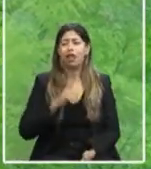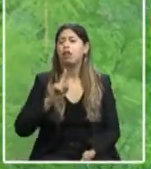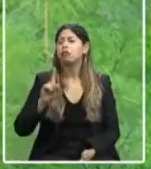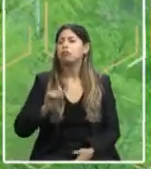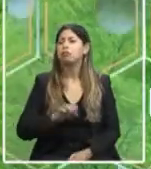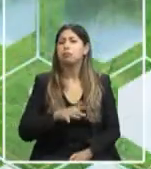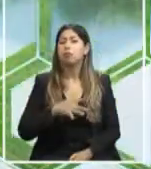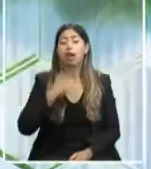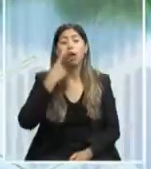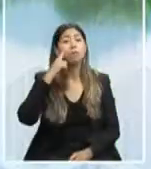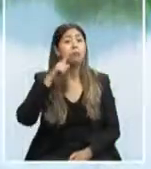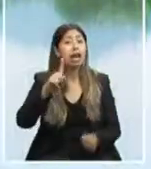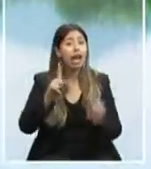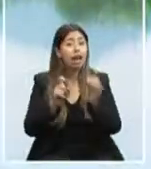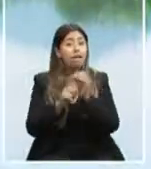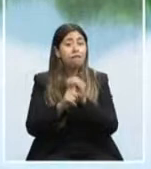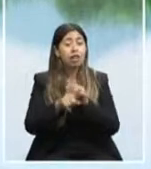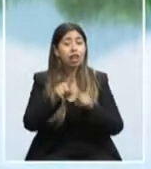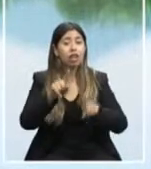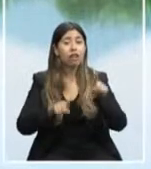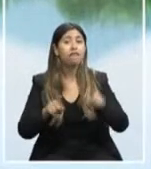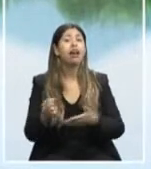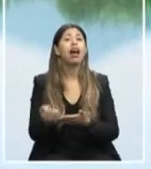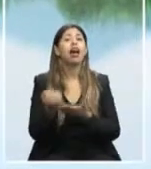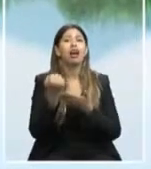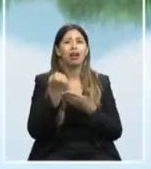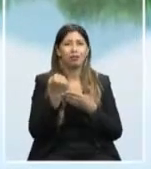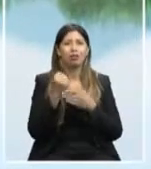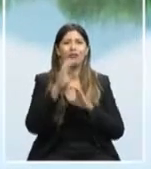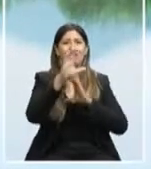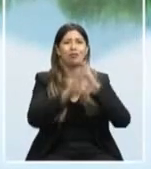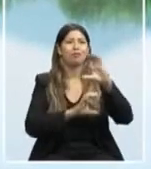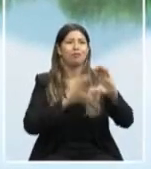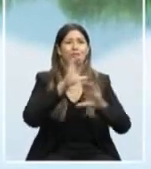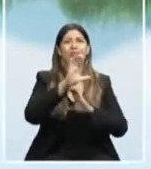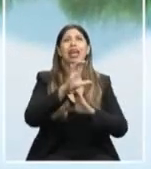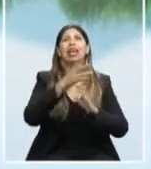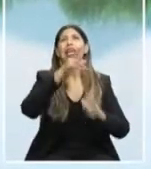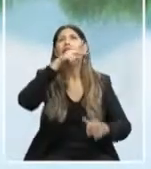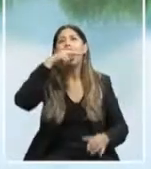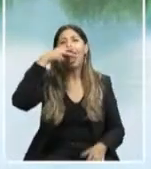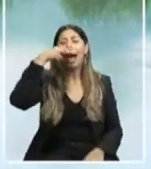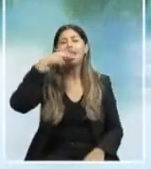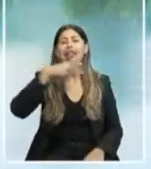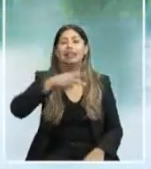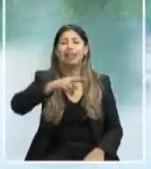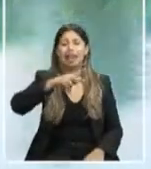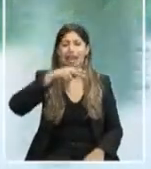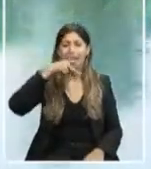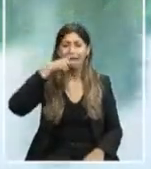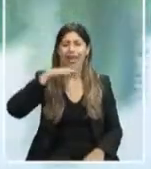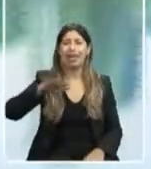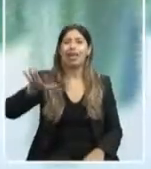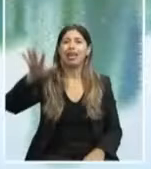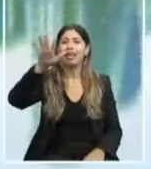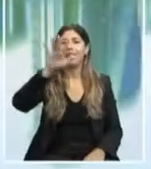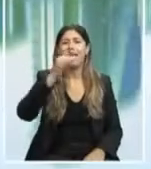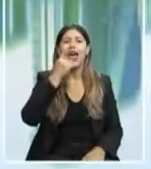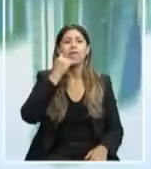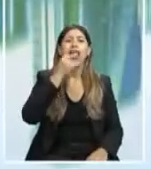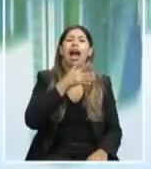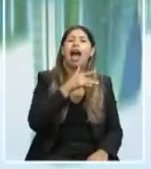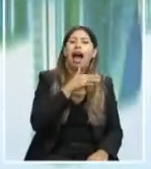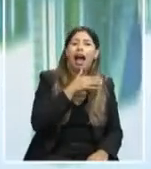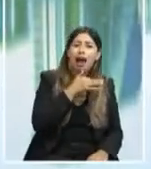la biodiversidad nos ayuda a regular los ciclos del aire, del agua,